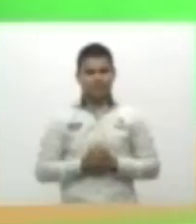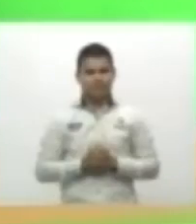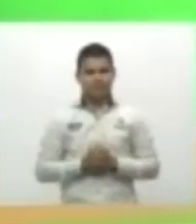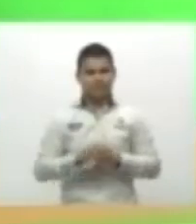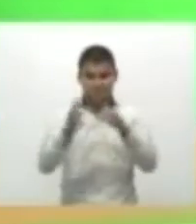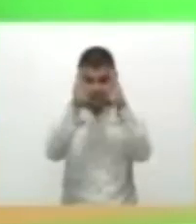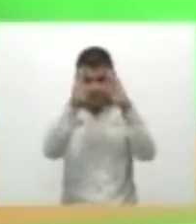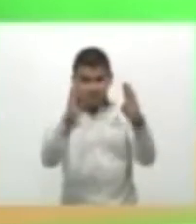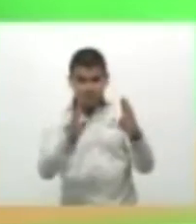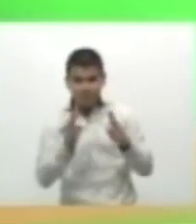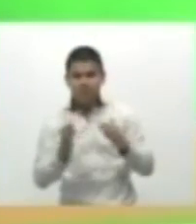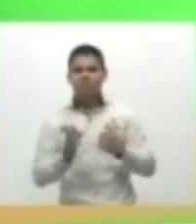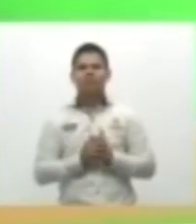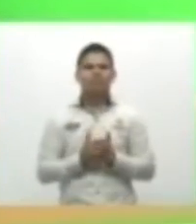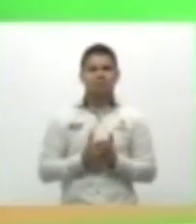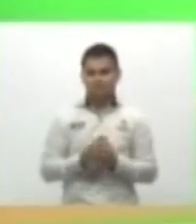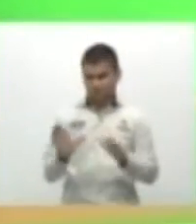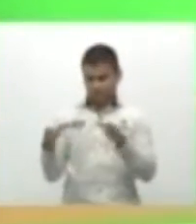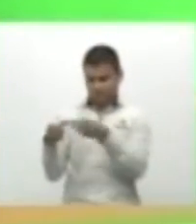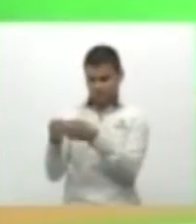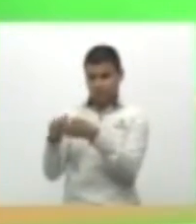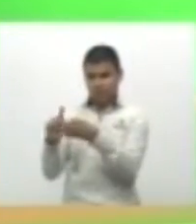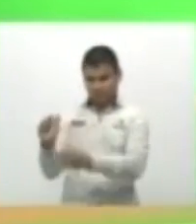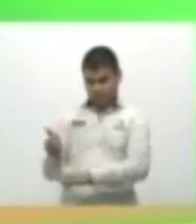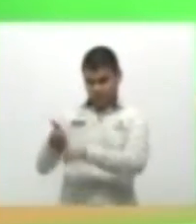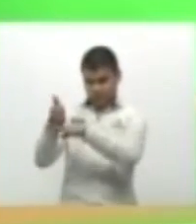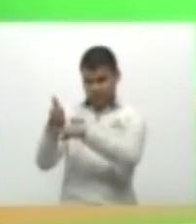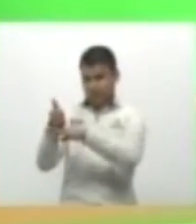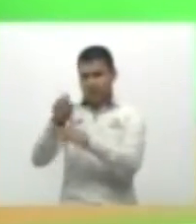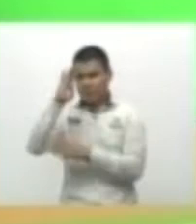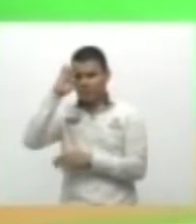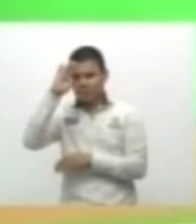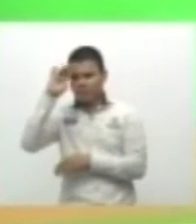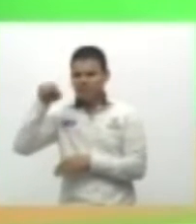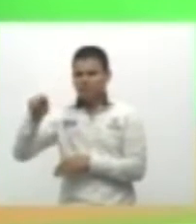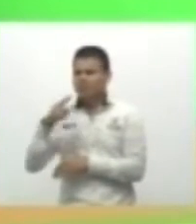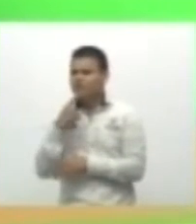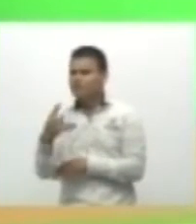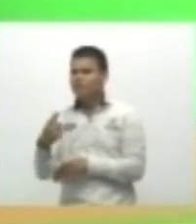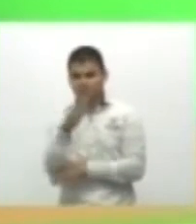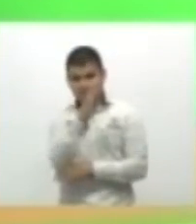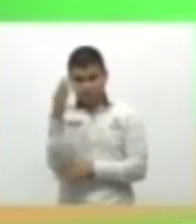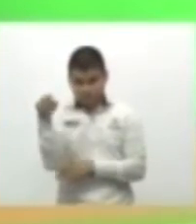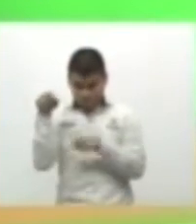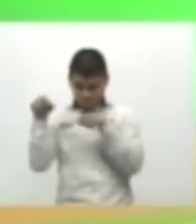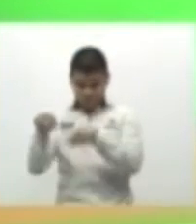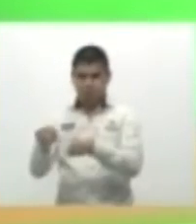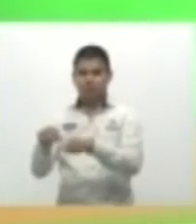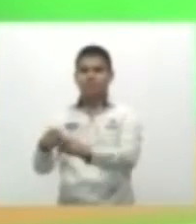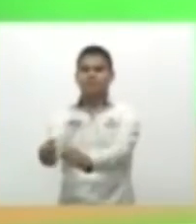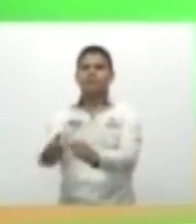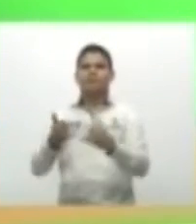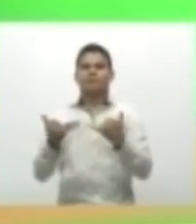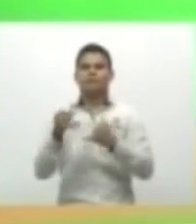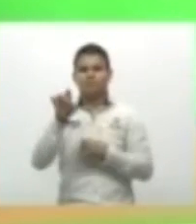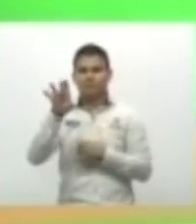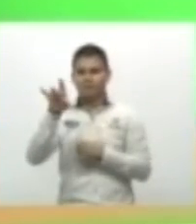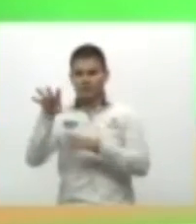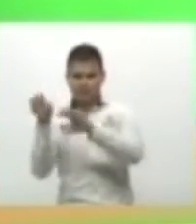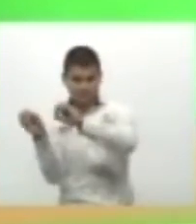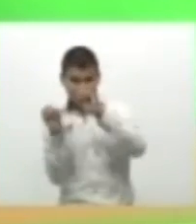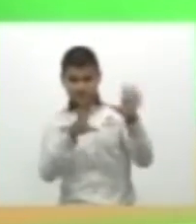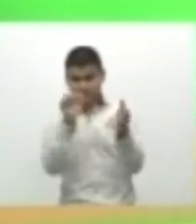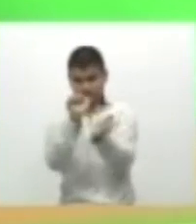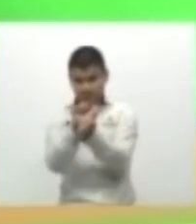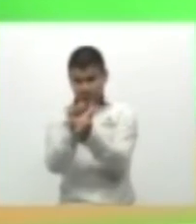Muchísima atención, el subcomandante de la Policía Metropolitana de Barranquilla confirmó que el traslado de cerca de 15 delincuentes considerados de alta peligrosidad